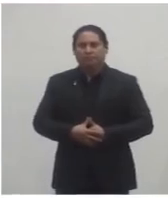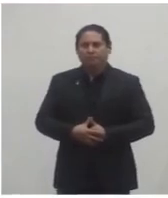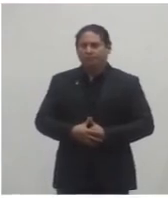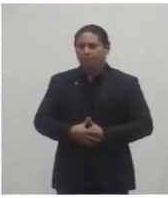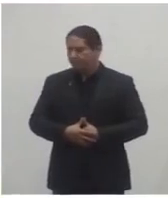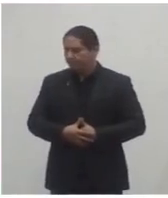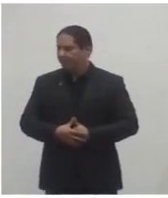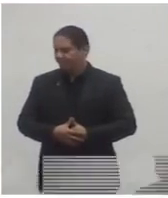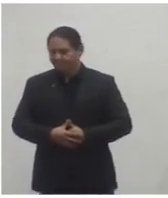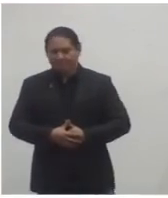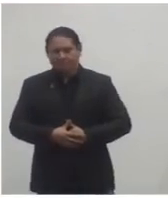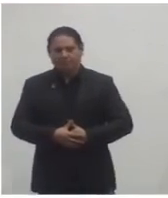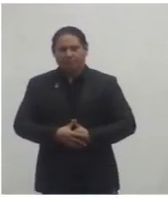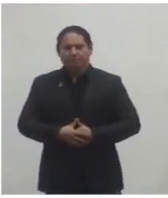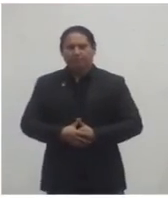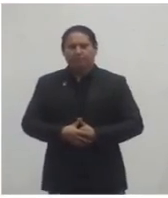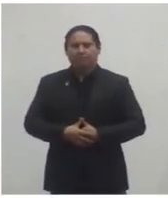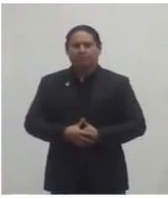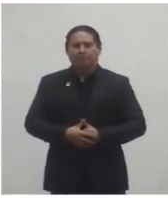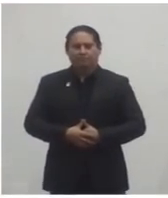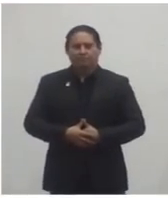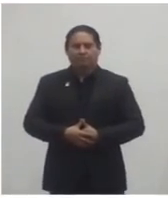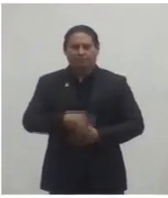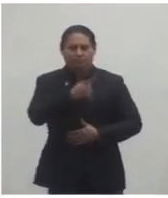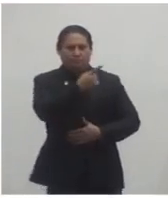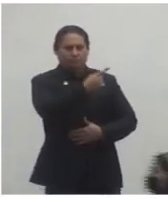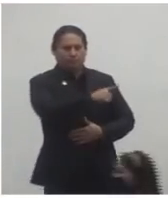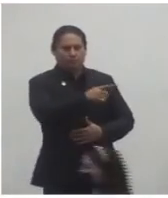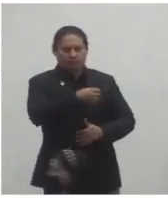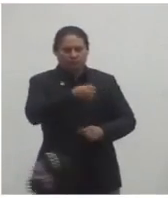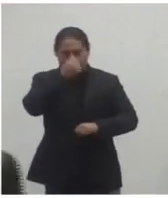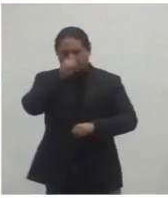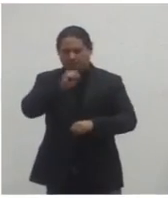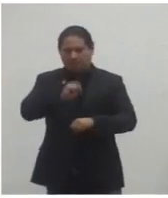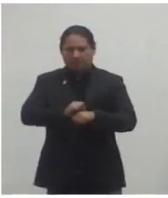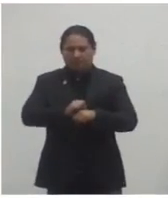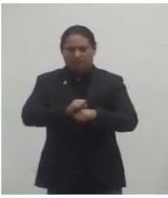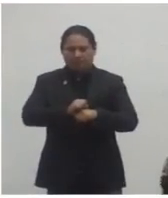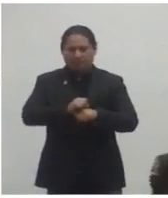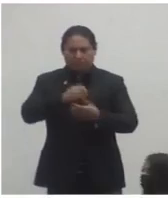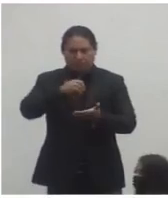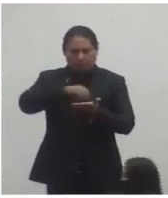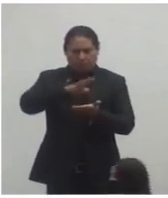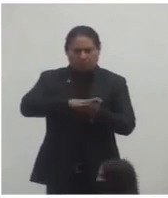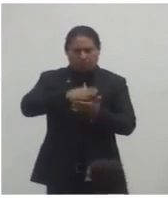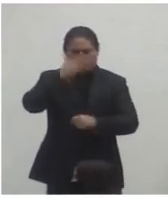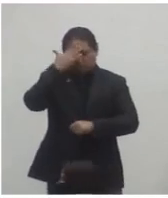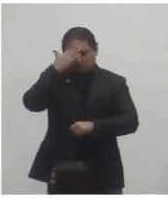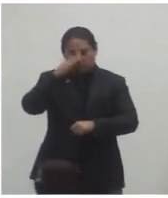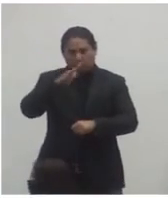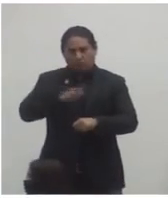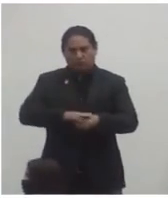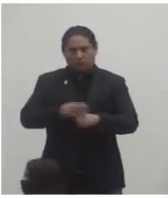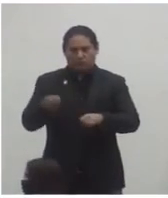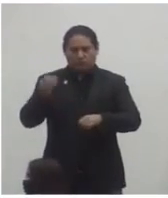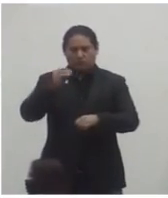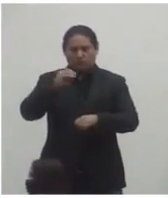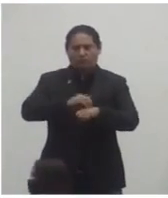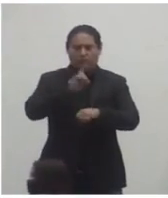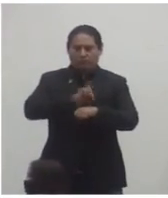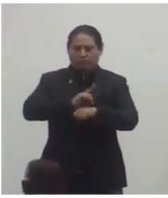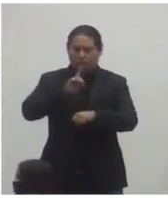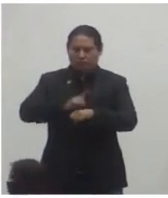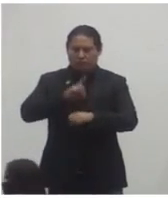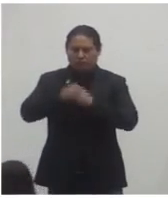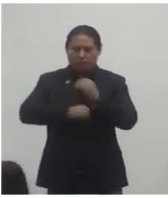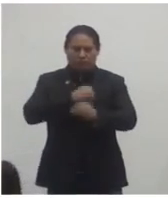Gracias, diputado. Se instruye a la secretaria tomar nota de lo aquí expuesto para que se incluya en el